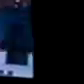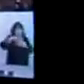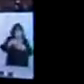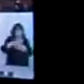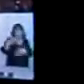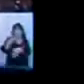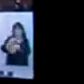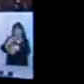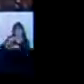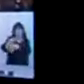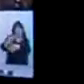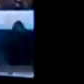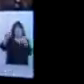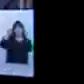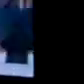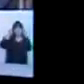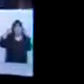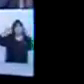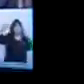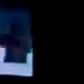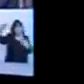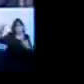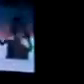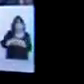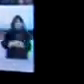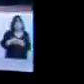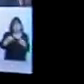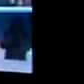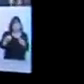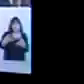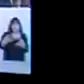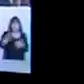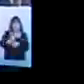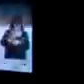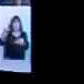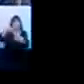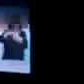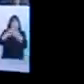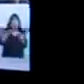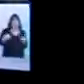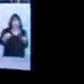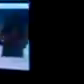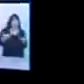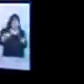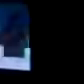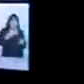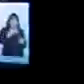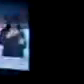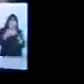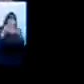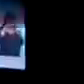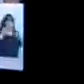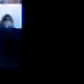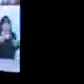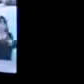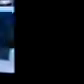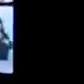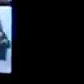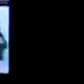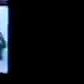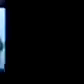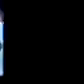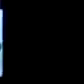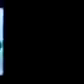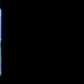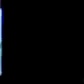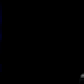educación y de visión estratégica. Como factor de inclusión, porque a través de las inspecciones de cauce tratamos